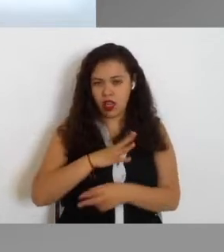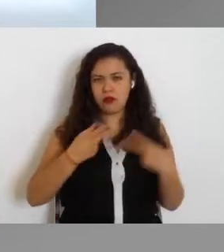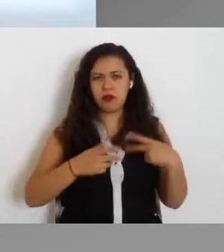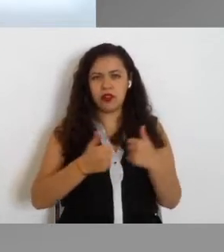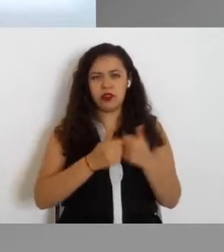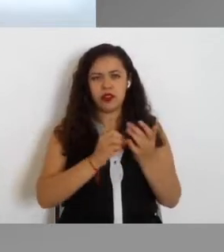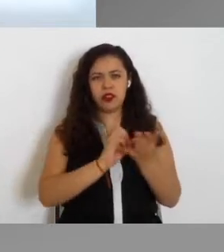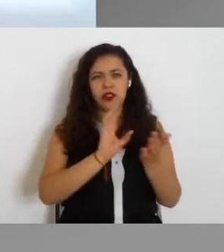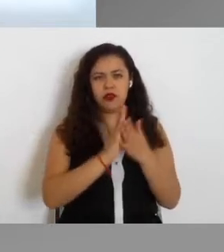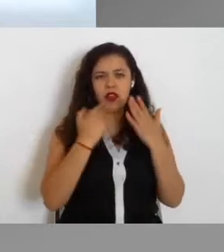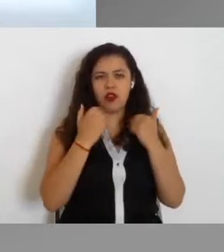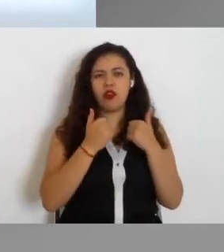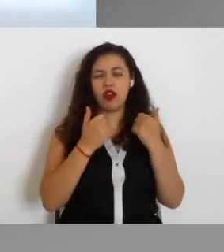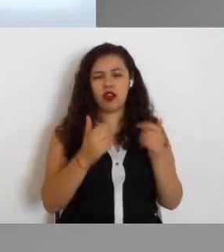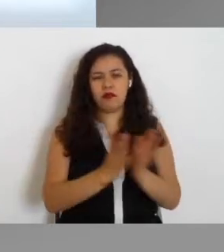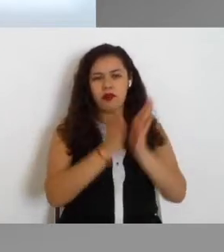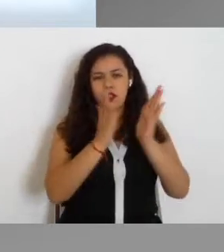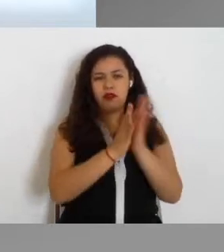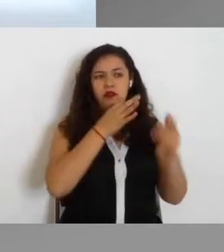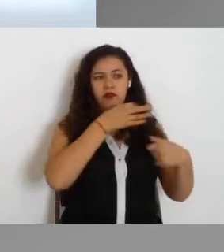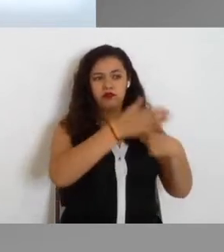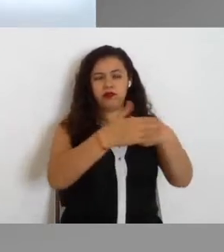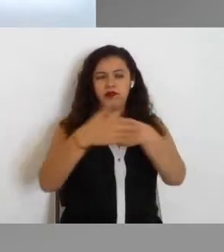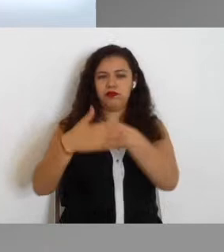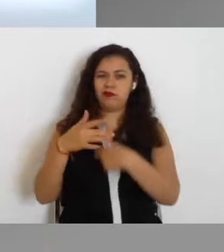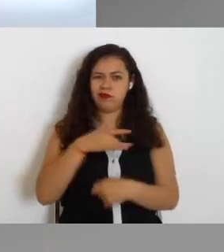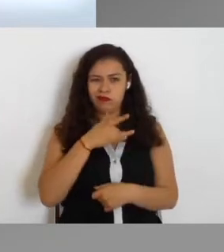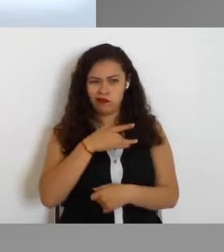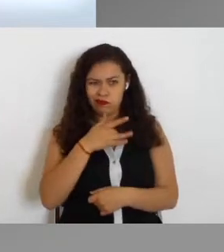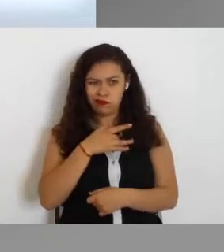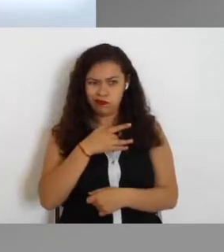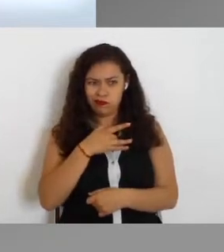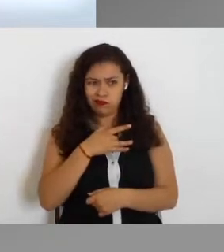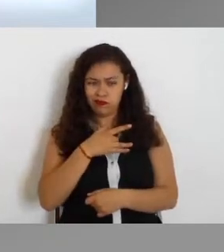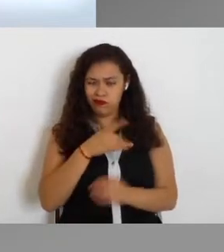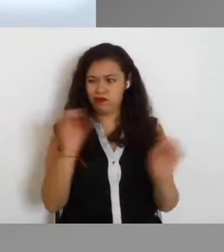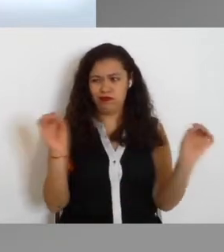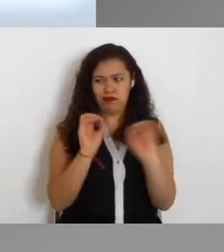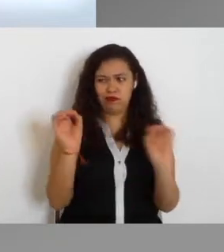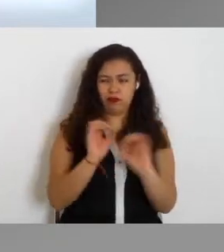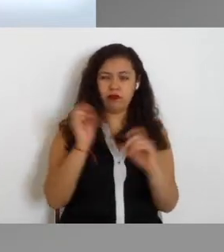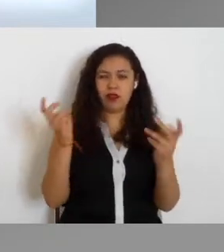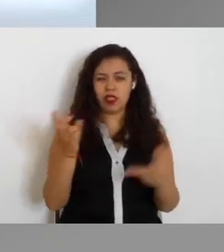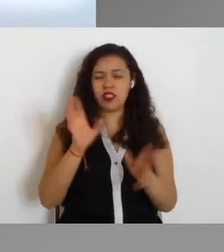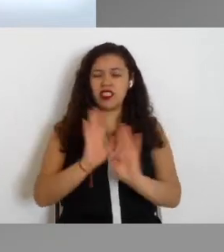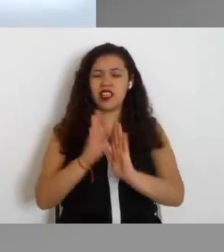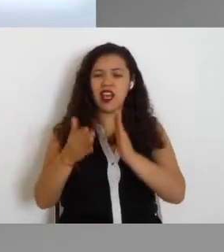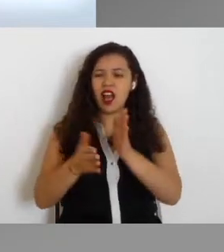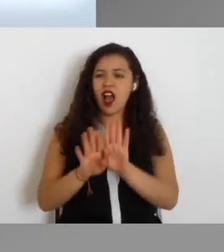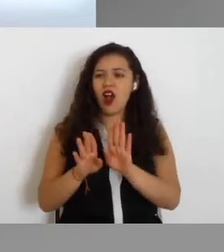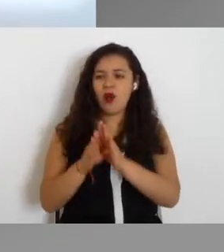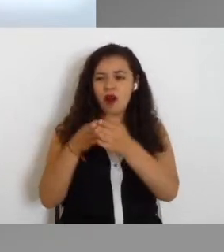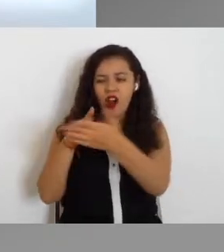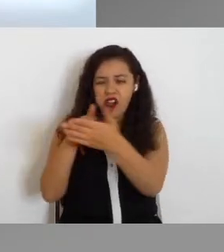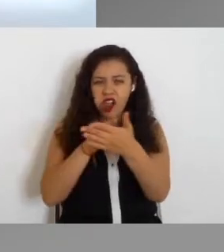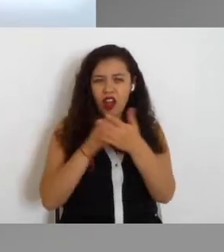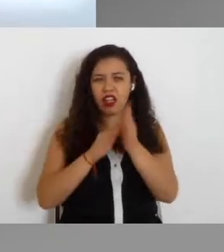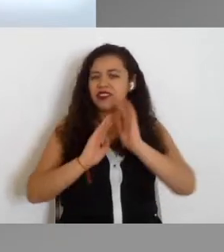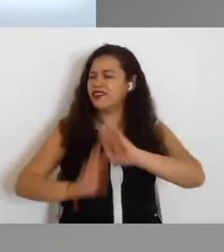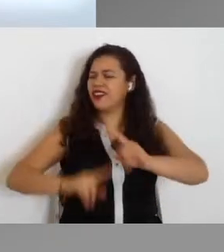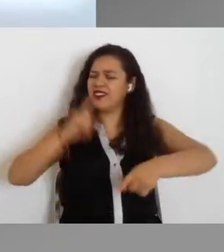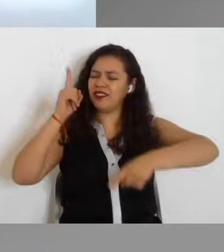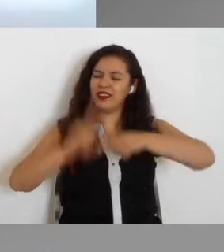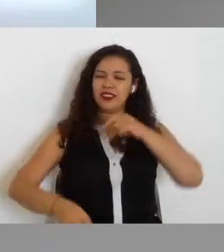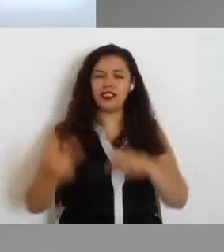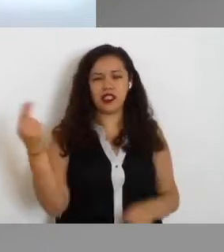no se sienten convocados. Ese gran muro tenemos que derribar, ¿sí? Ese